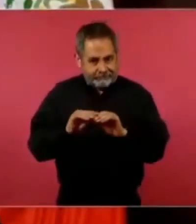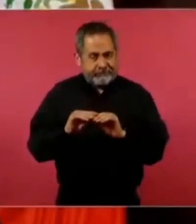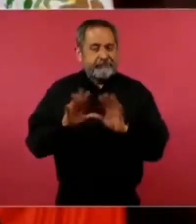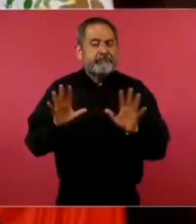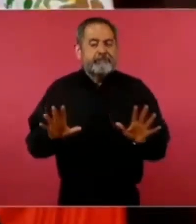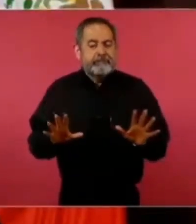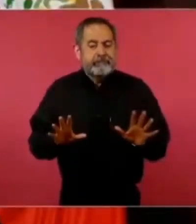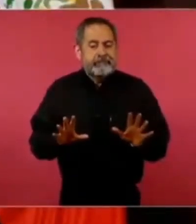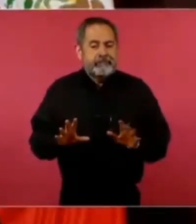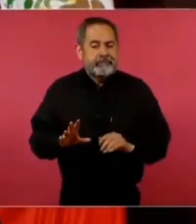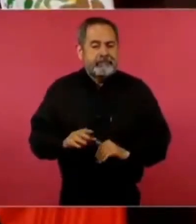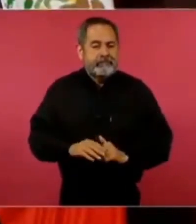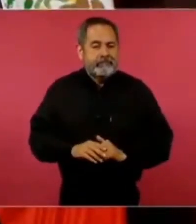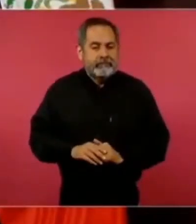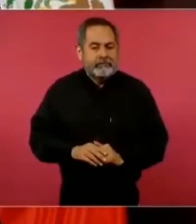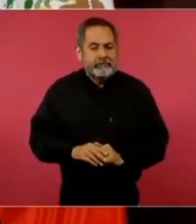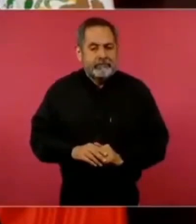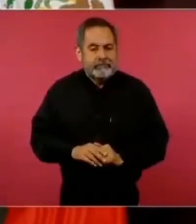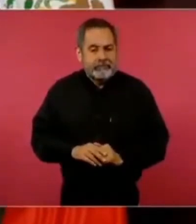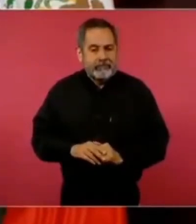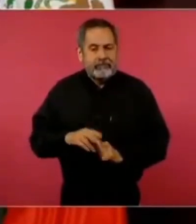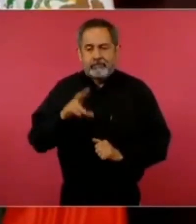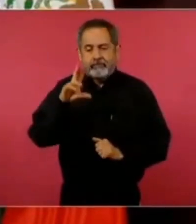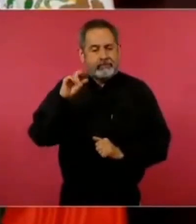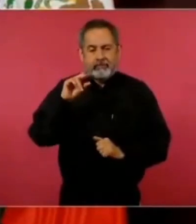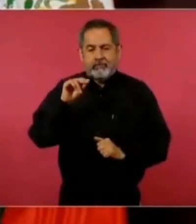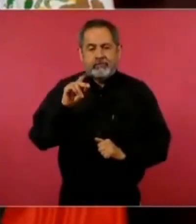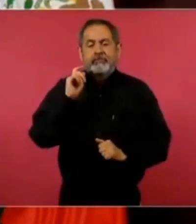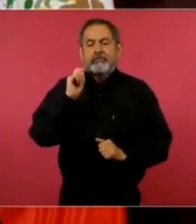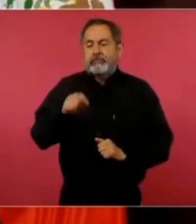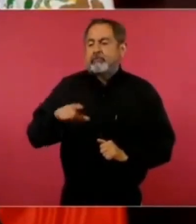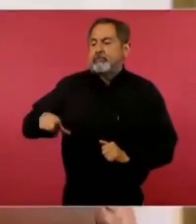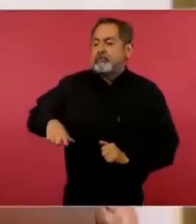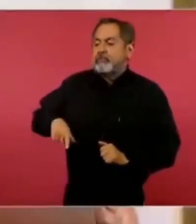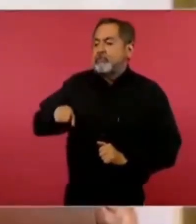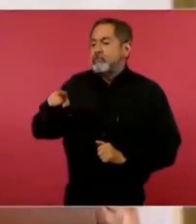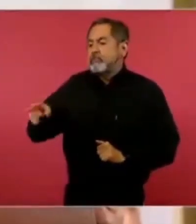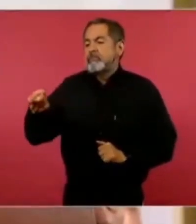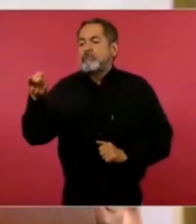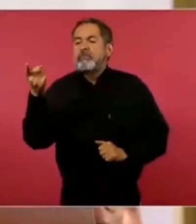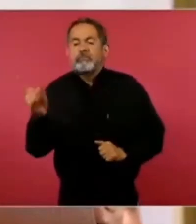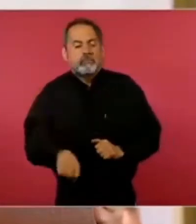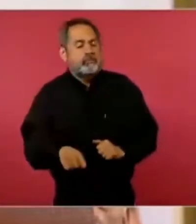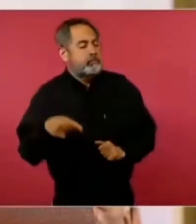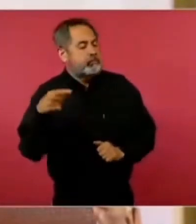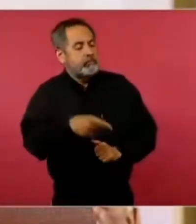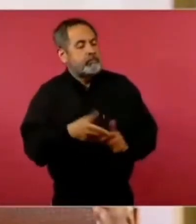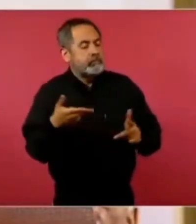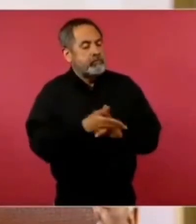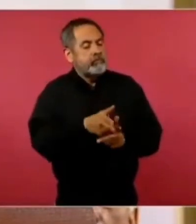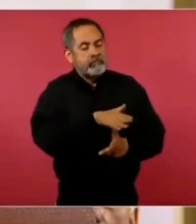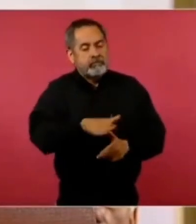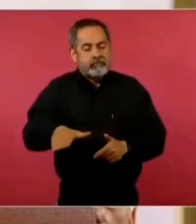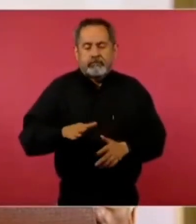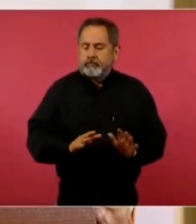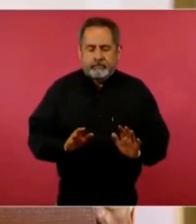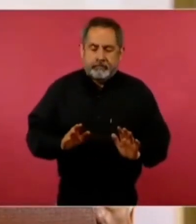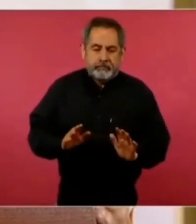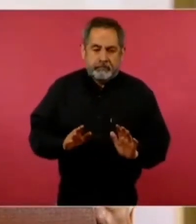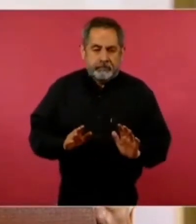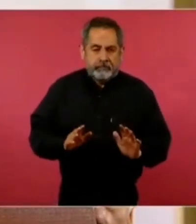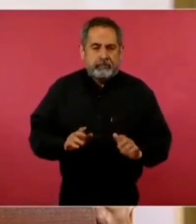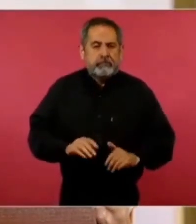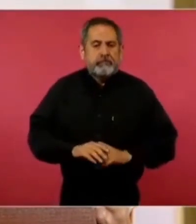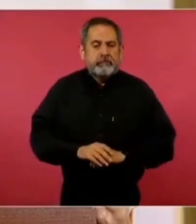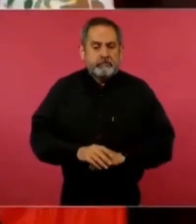es por consigna, es decir, fue el ejército.